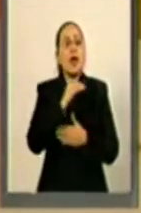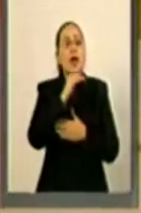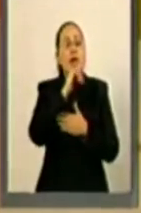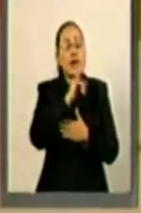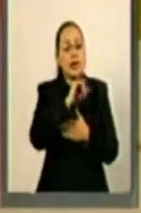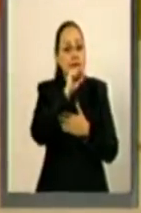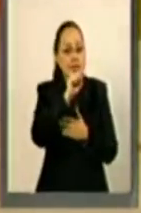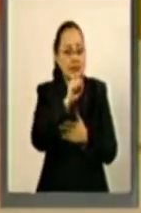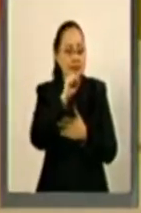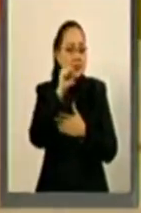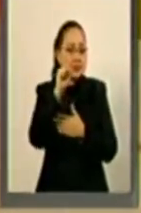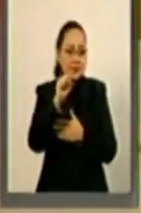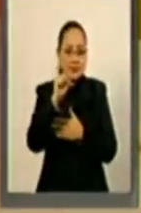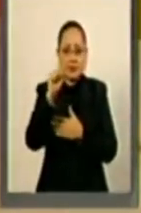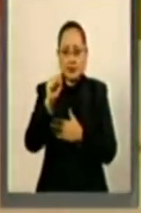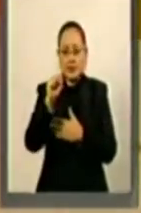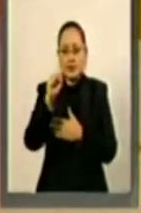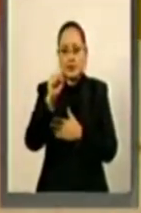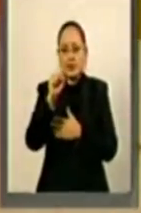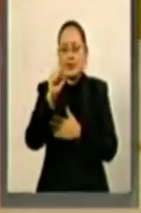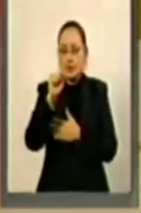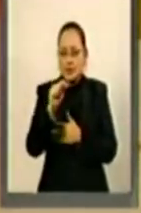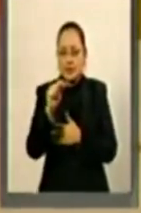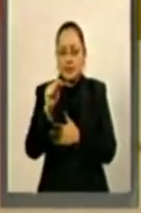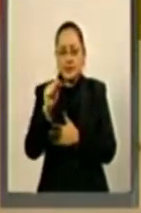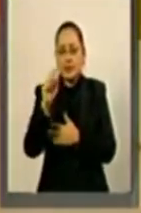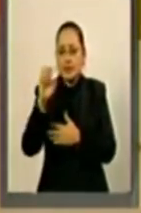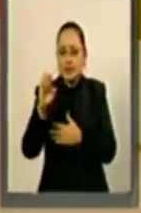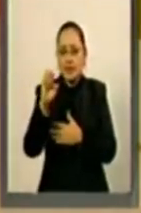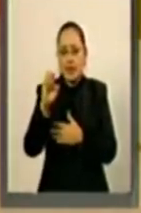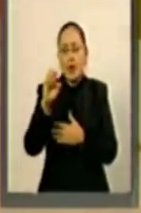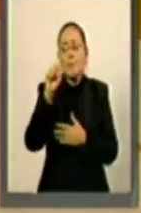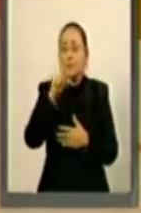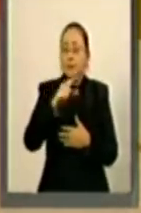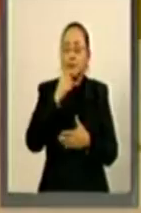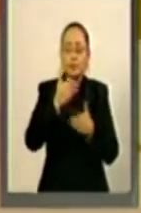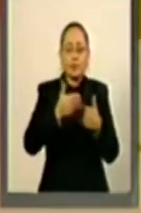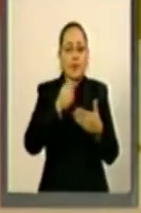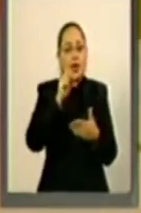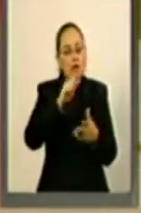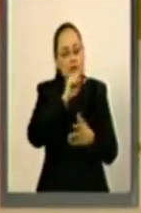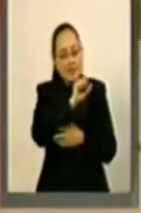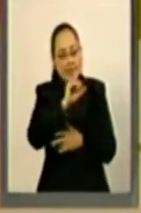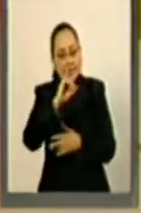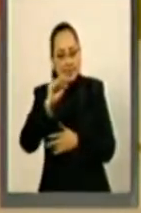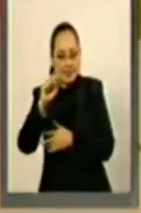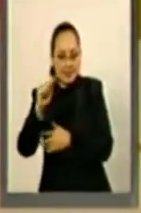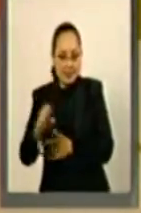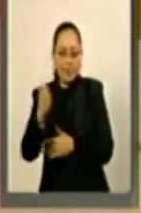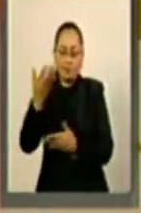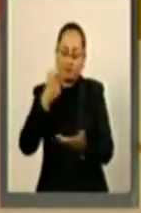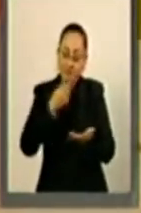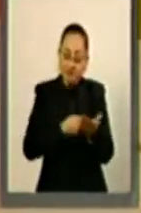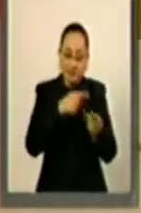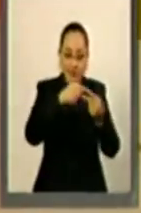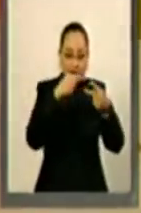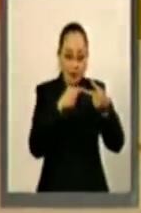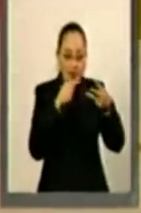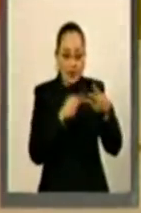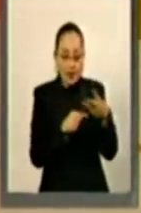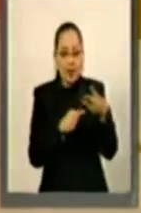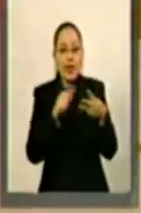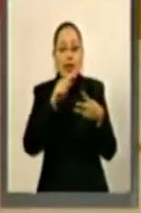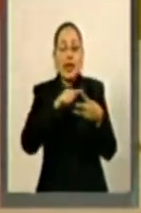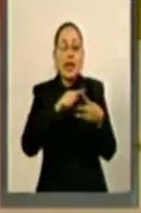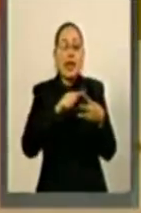de Seguridad Social, de Seguridad y Servicios Sociales de los Trabajadores del Estado, es decir, la Secretaría de Salud,